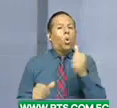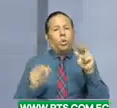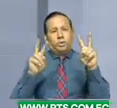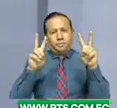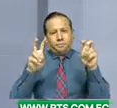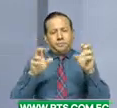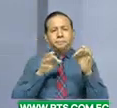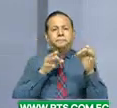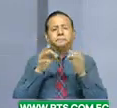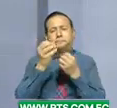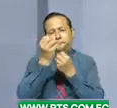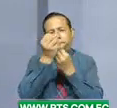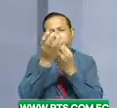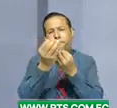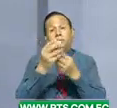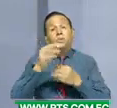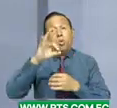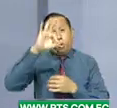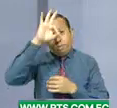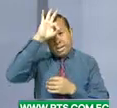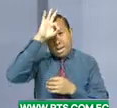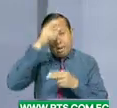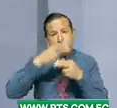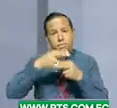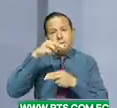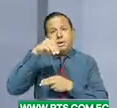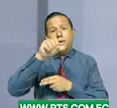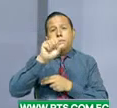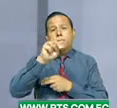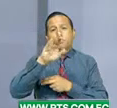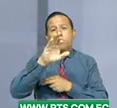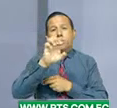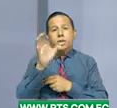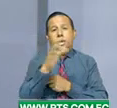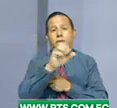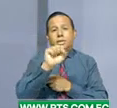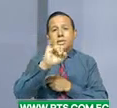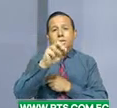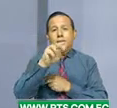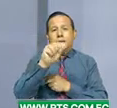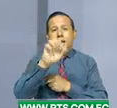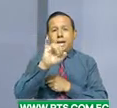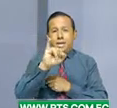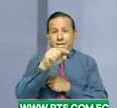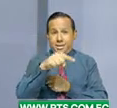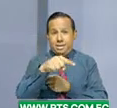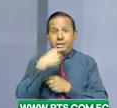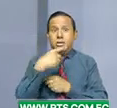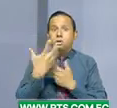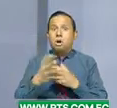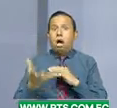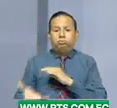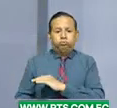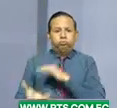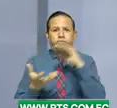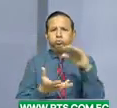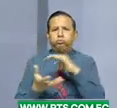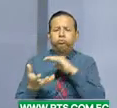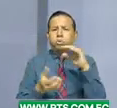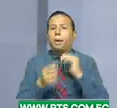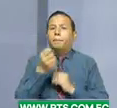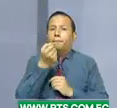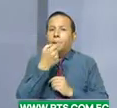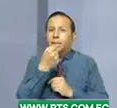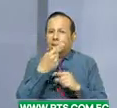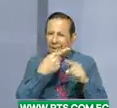para informarles que el Hospital General Monte Sinaí aumentó en un 60% su abastecimiento de medicinas dentro de la